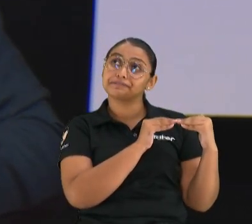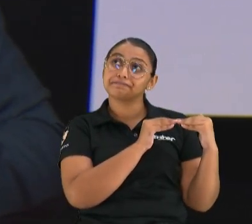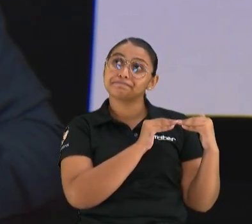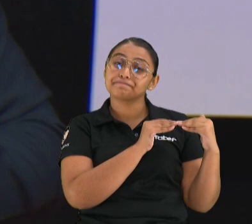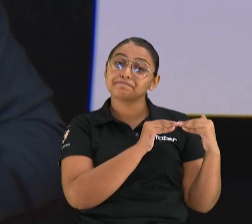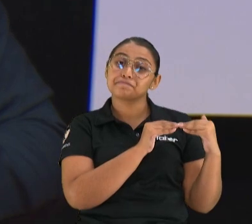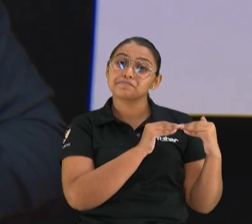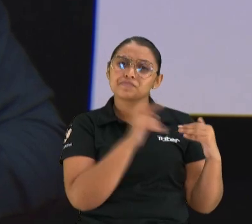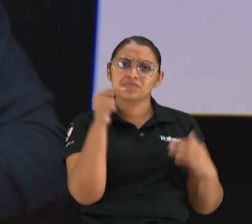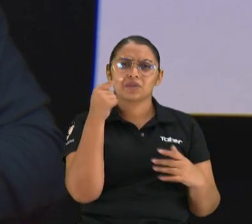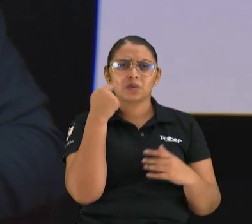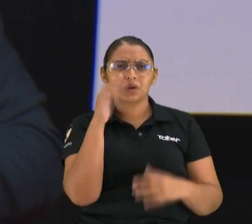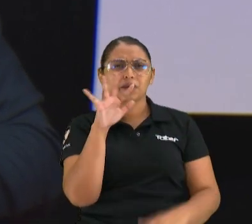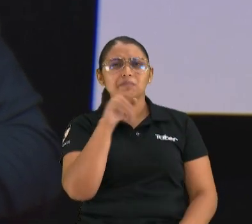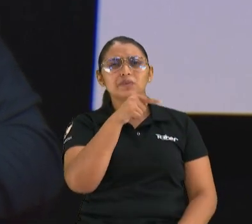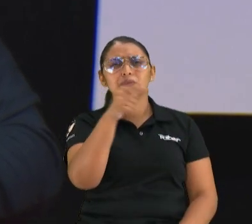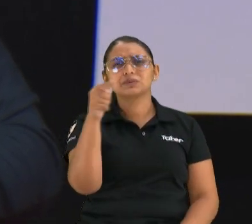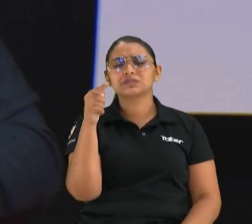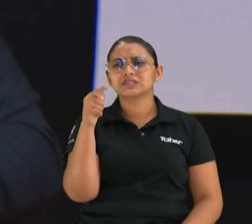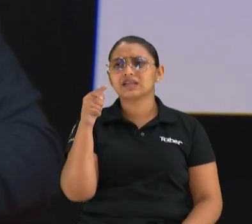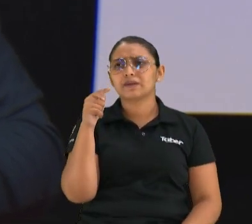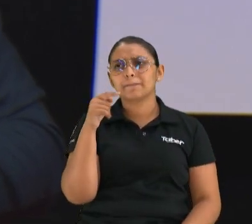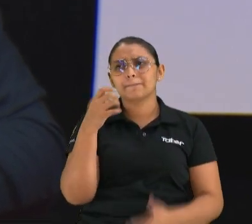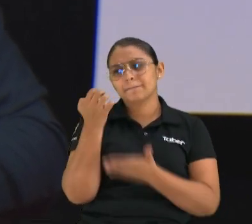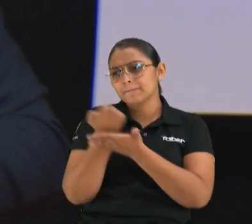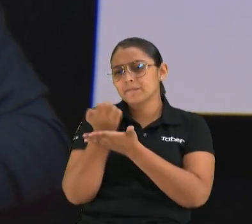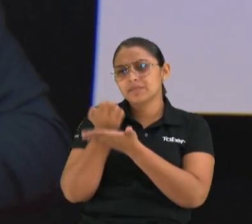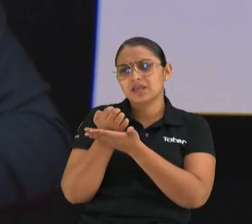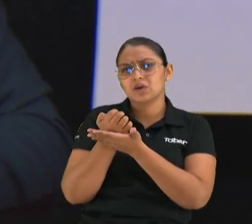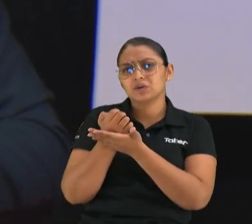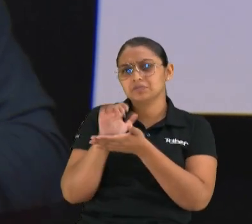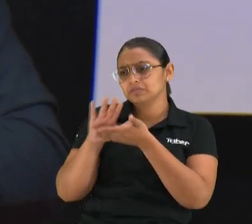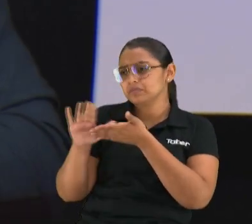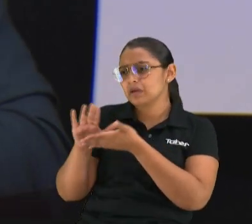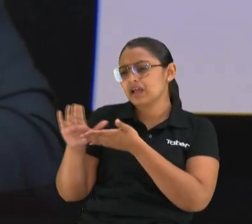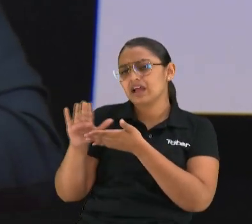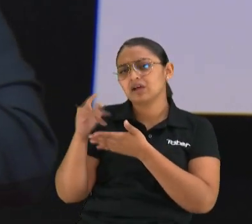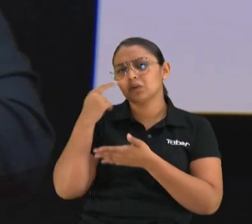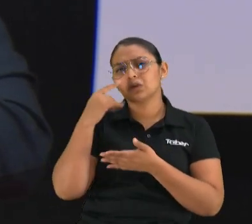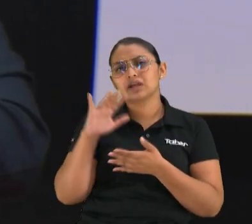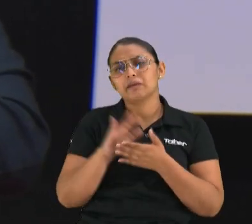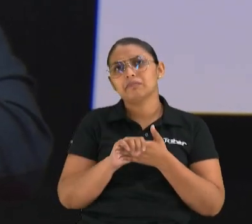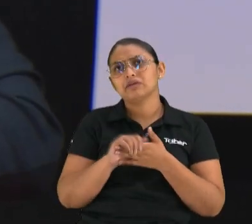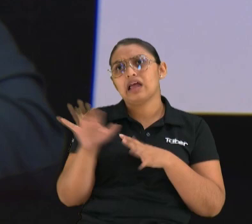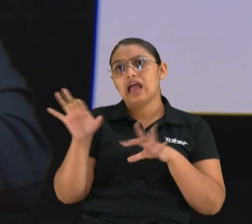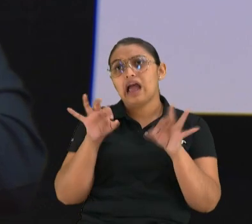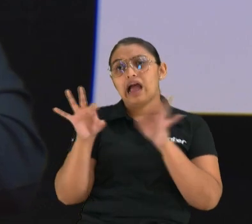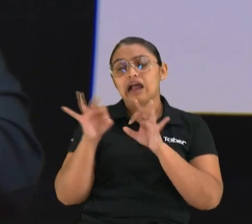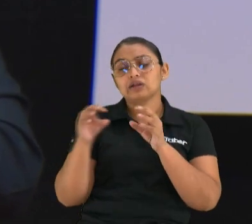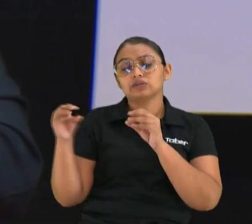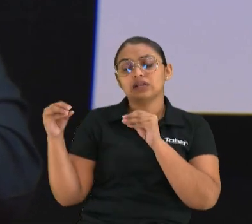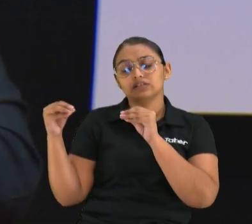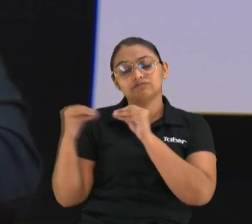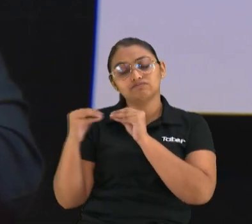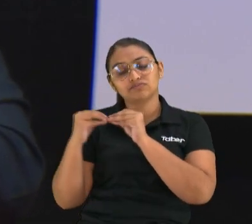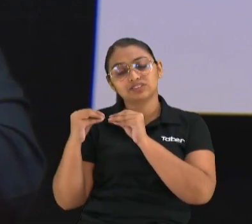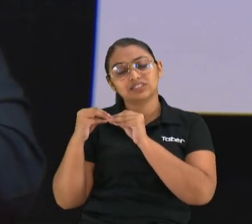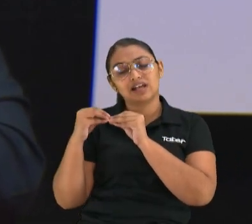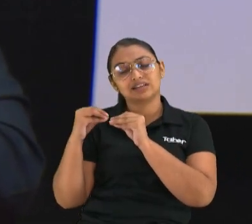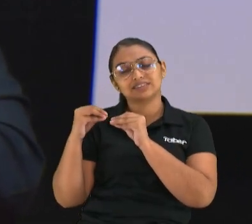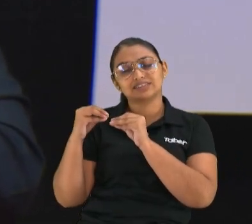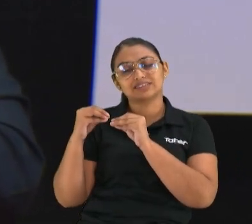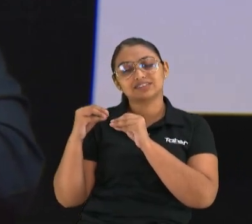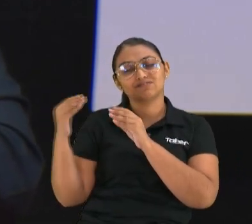ha hecho usted malas inversiones alguna vez se ha metido en relaciones que han complicado subir alguna vez